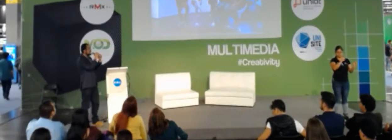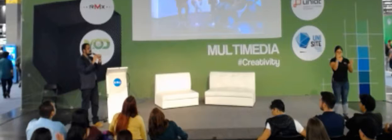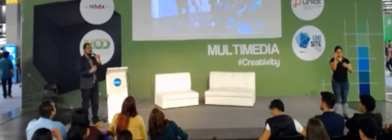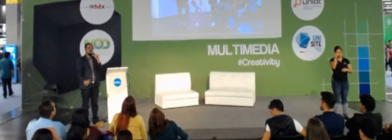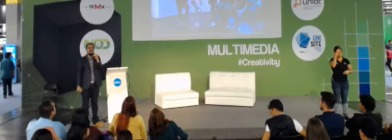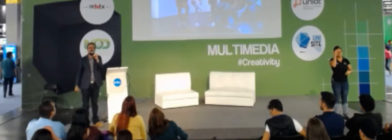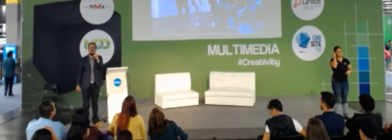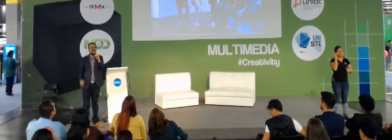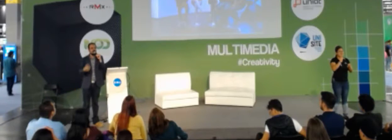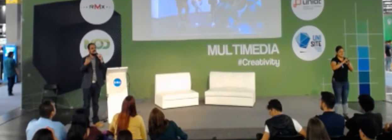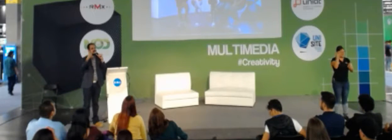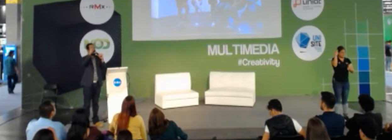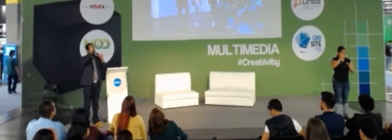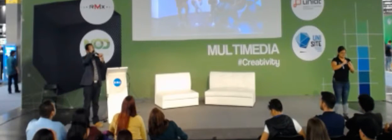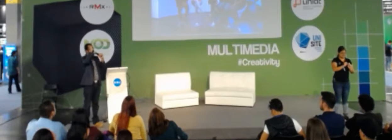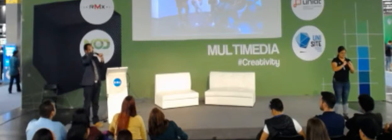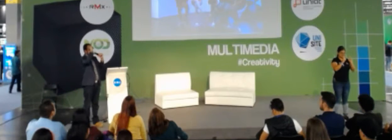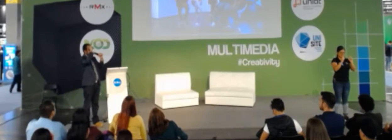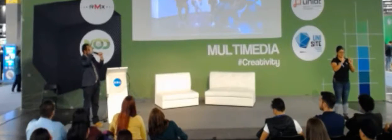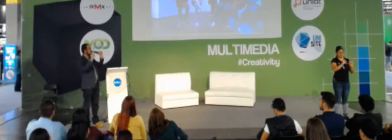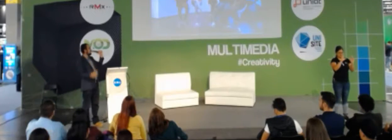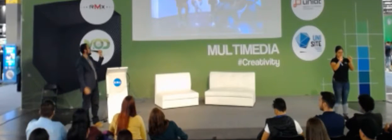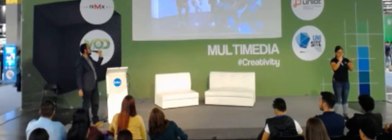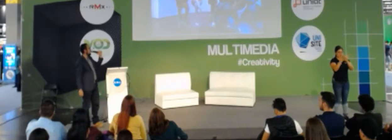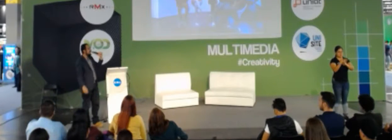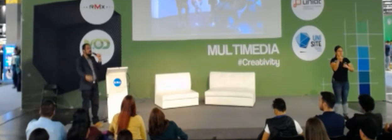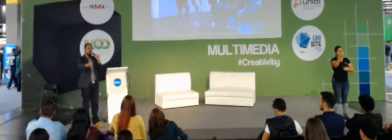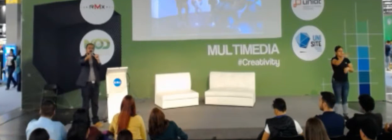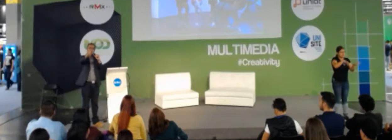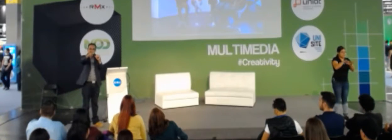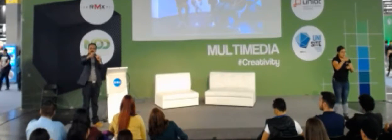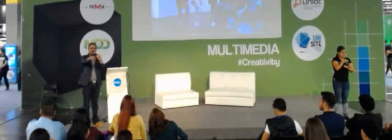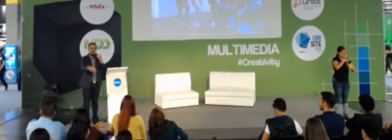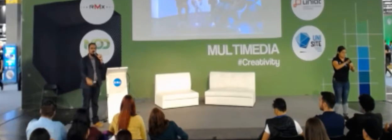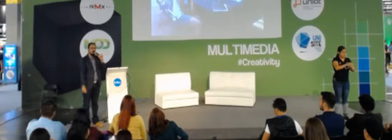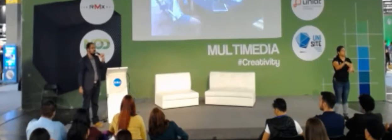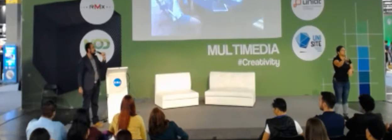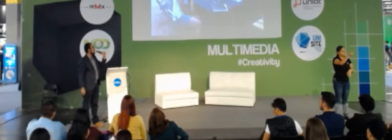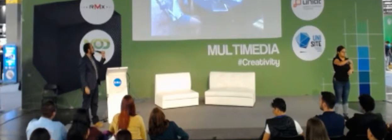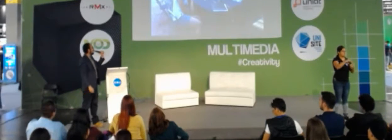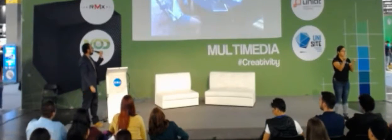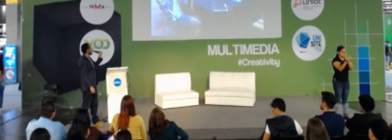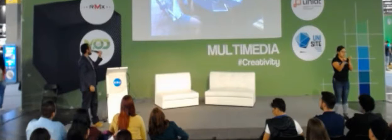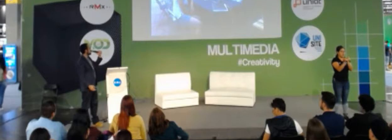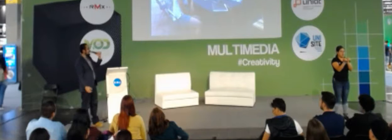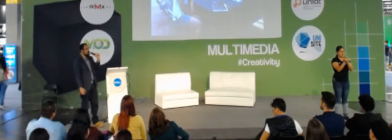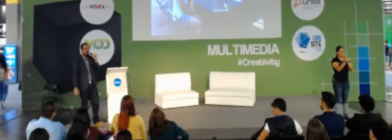Gracias a este proyecto y a todas las actividades de la Asociación Civil, también nos hemos acercado mucho a varios medios de